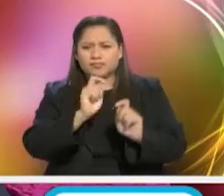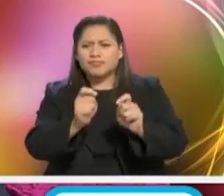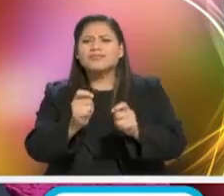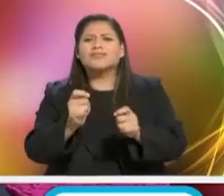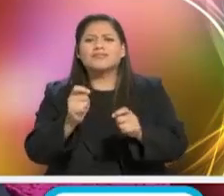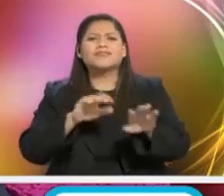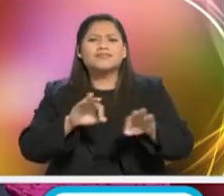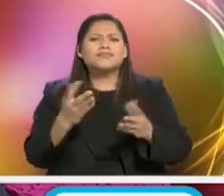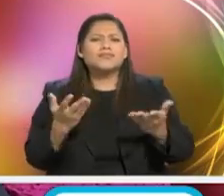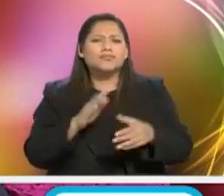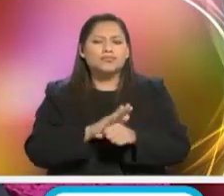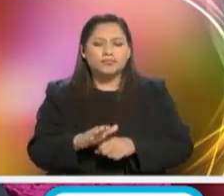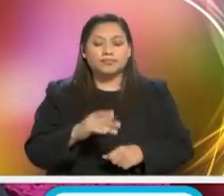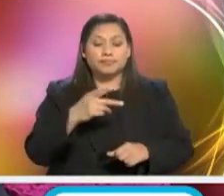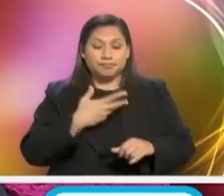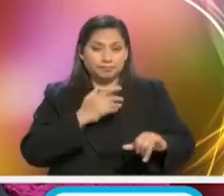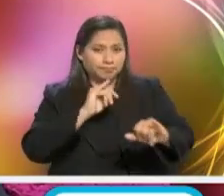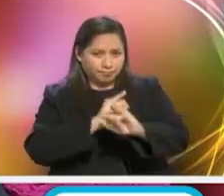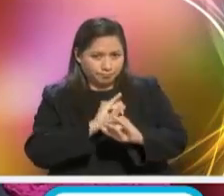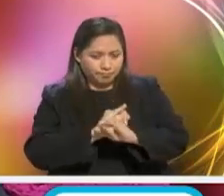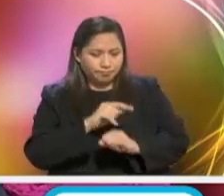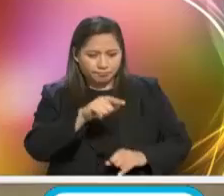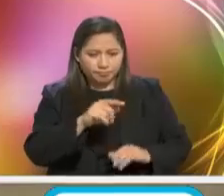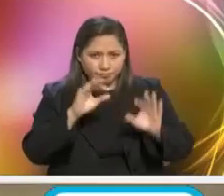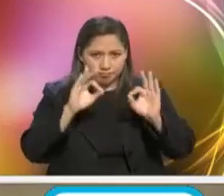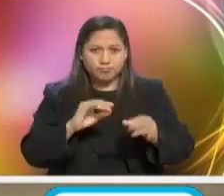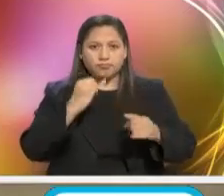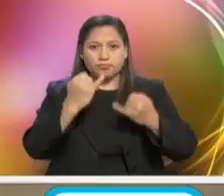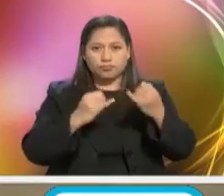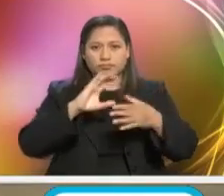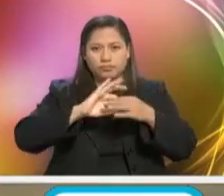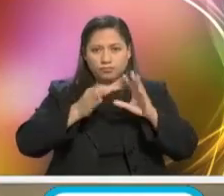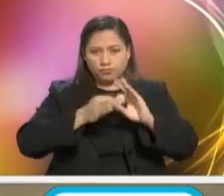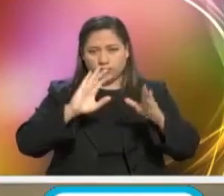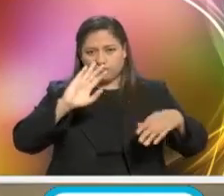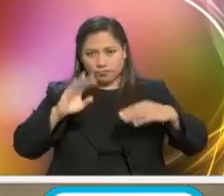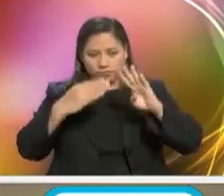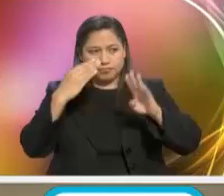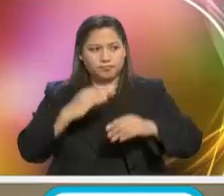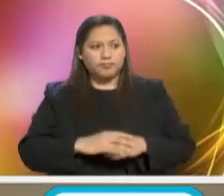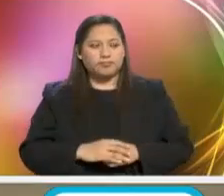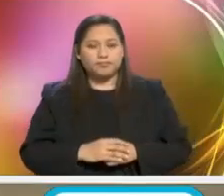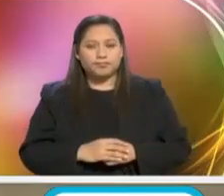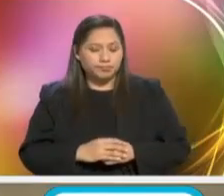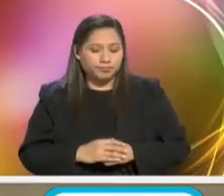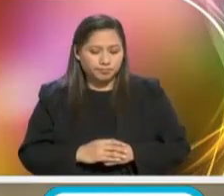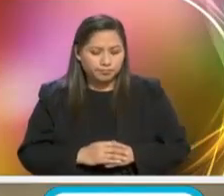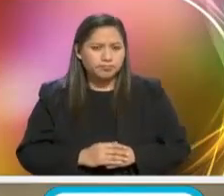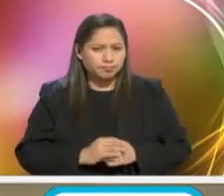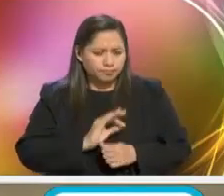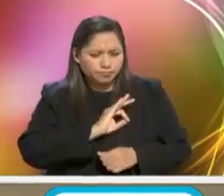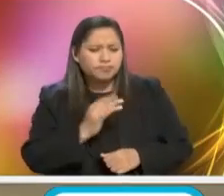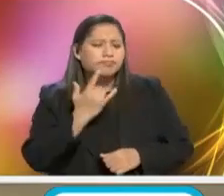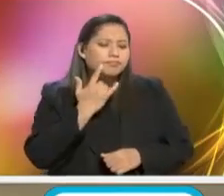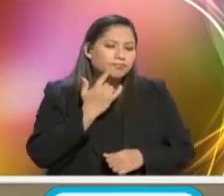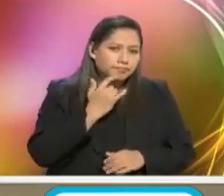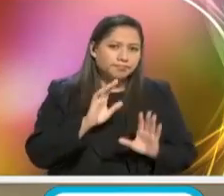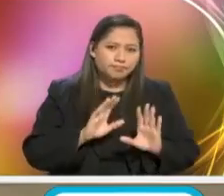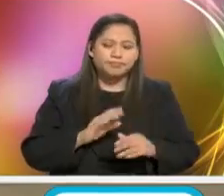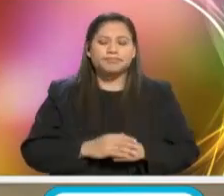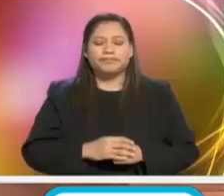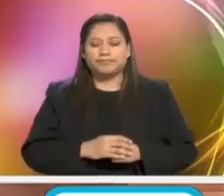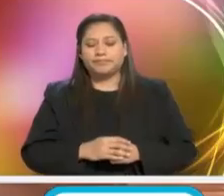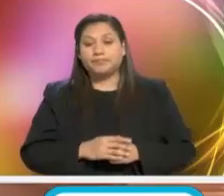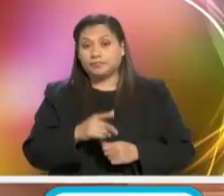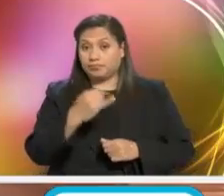sitio oficial, digamos, de los olímpicos, ¿no? Sí. Que, bueno, podemos visitar.